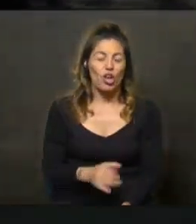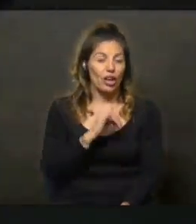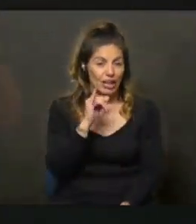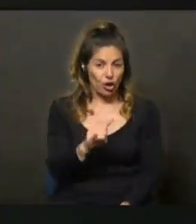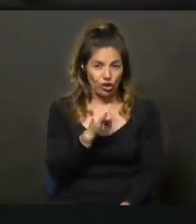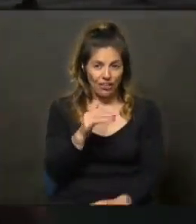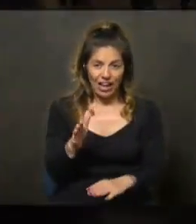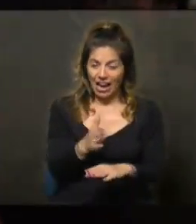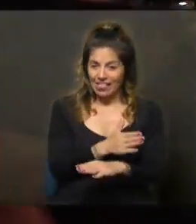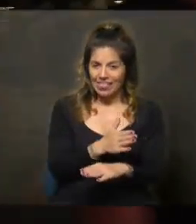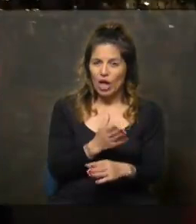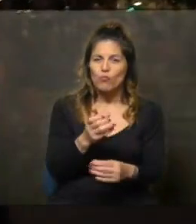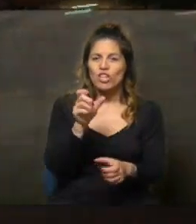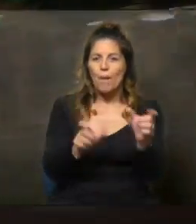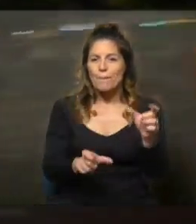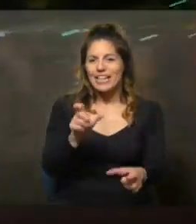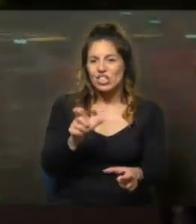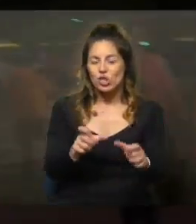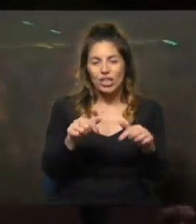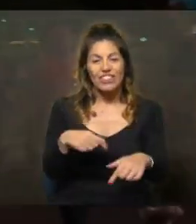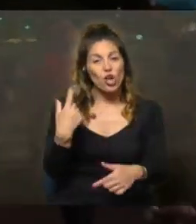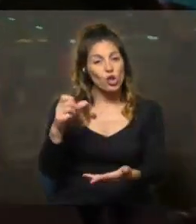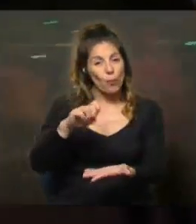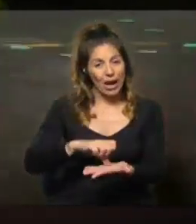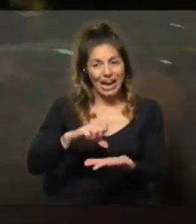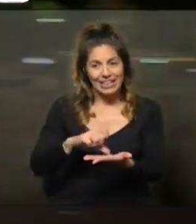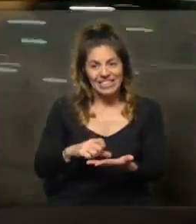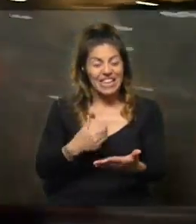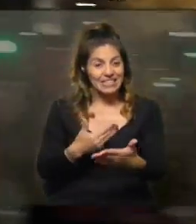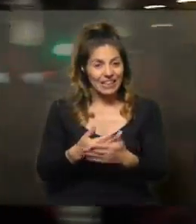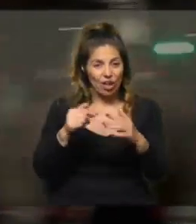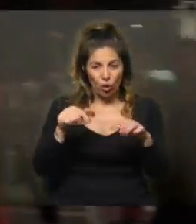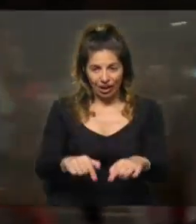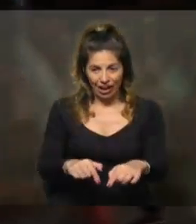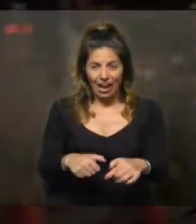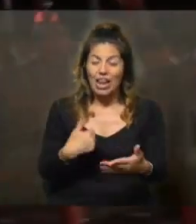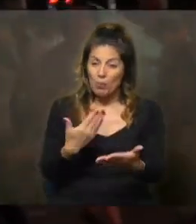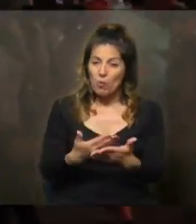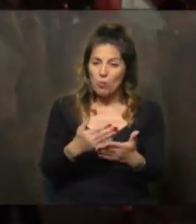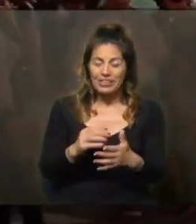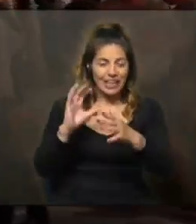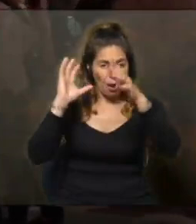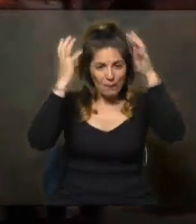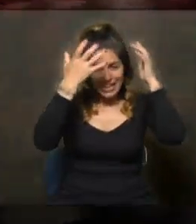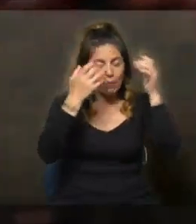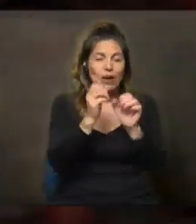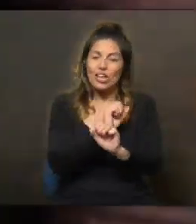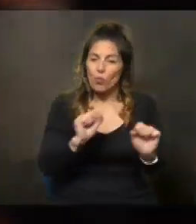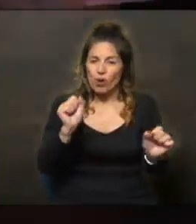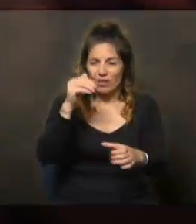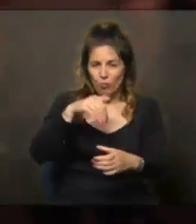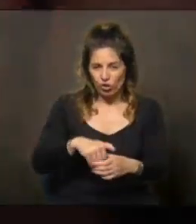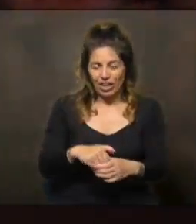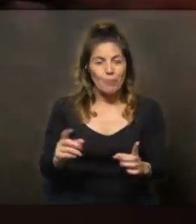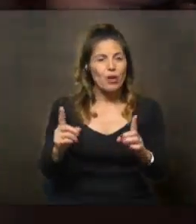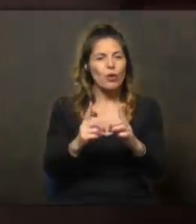temprano muchos ciudadanos ciudadanas extranjeras que se han acercado a la propuesta de mi ley Por más que no pueden votar acá me encuentro